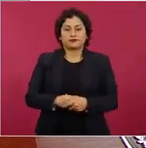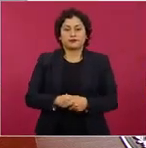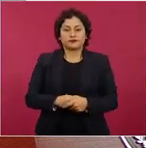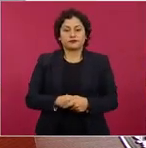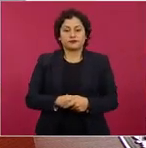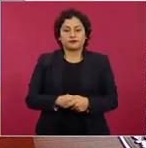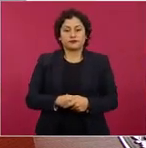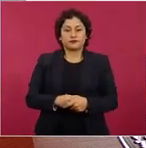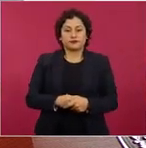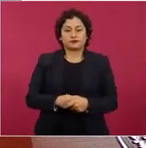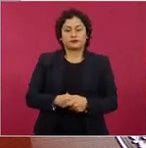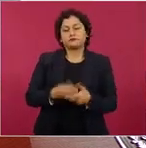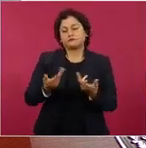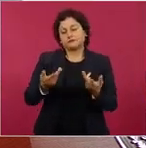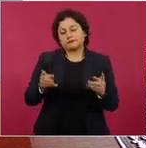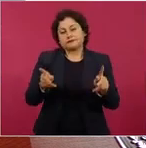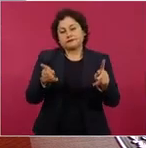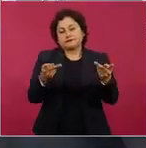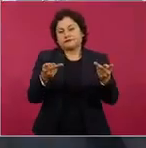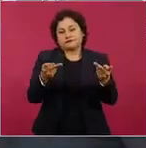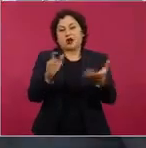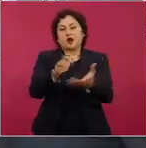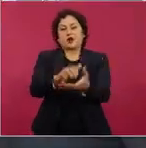O mejor dicho, rifarlo.